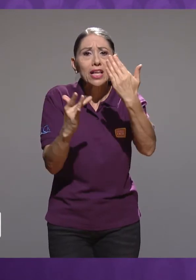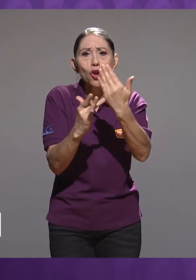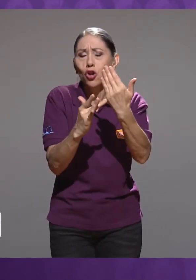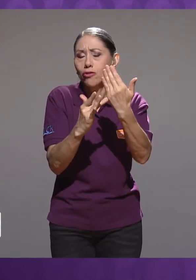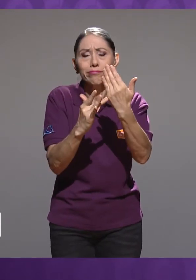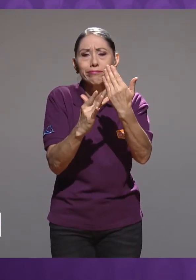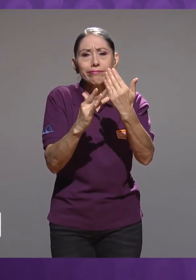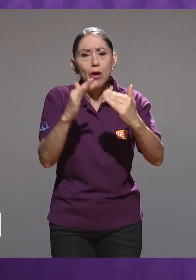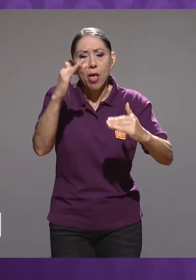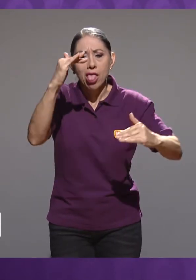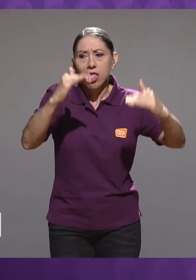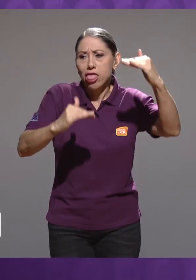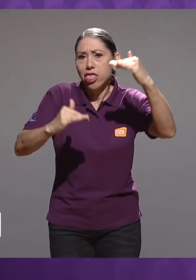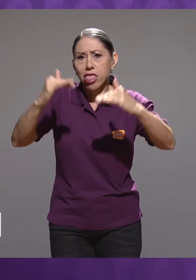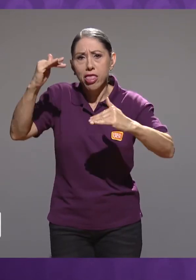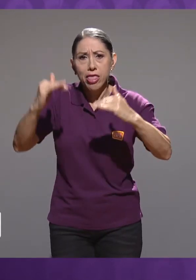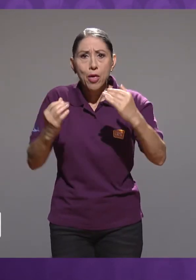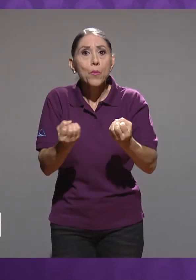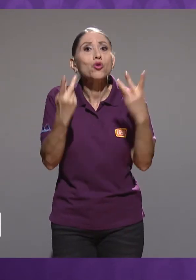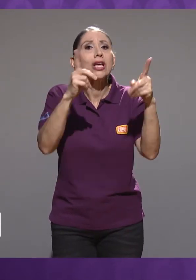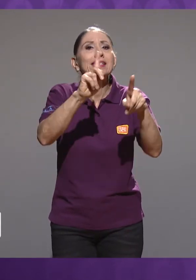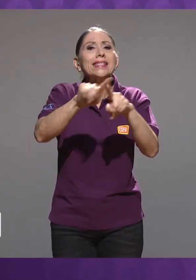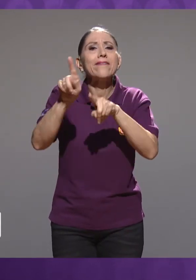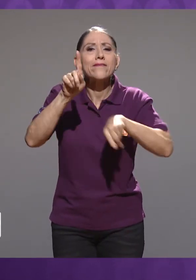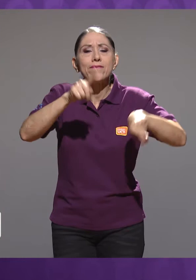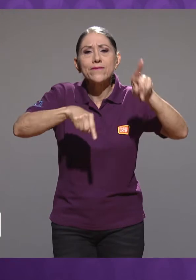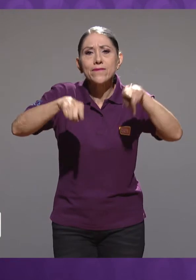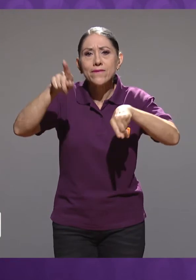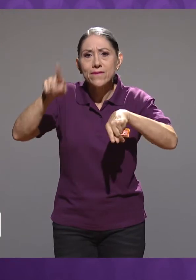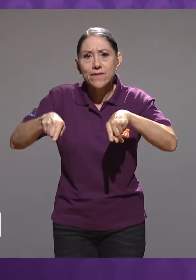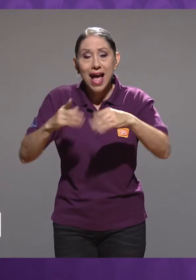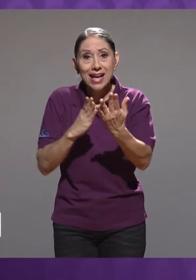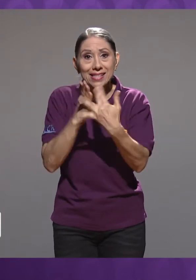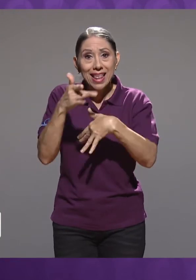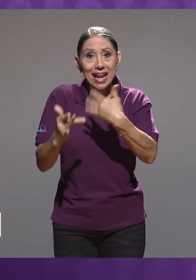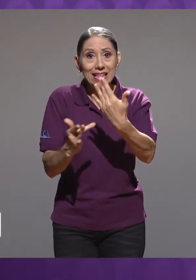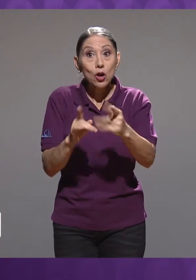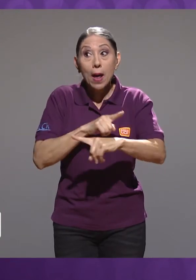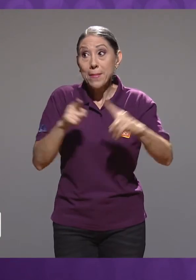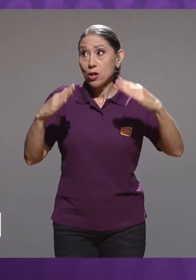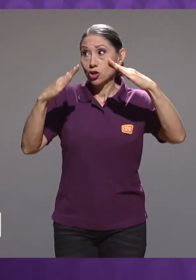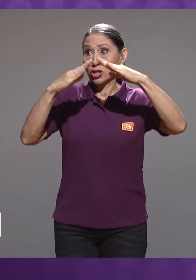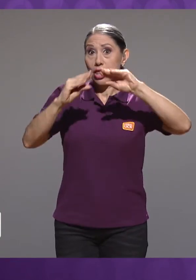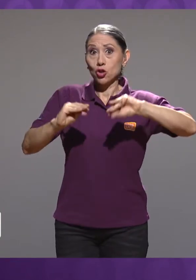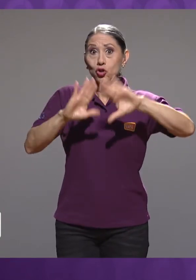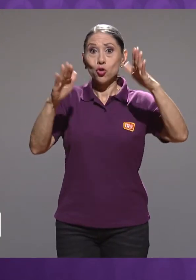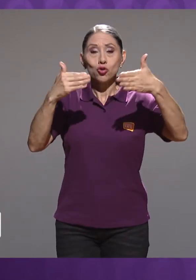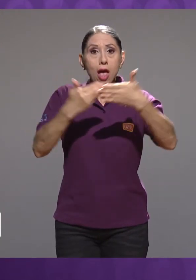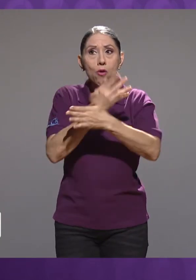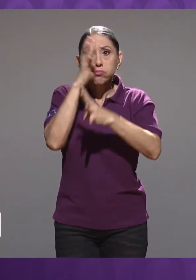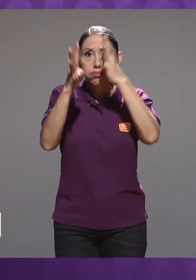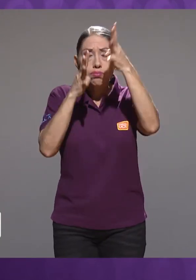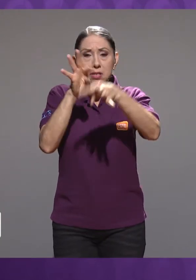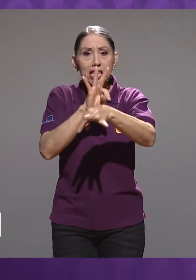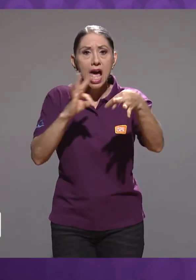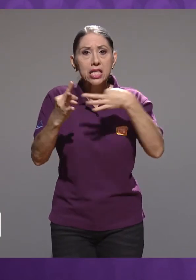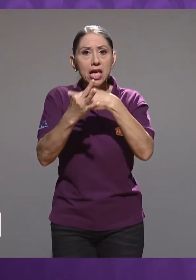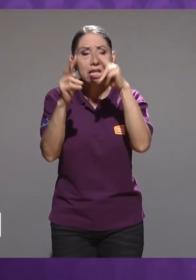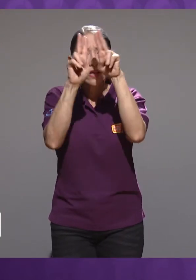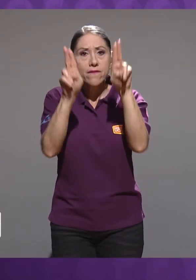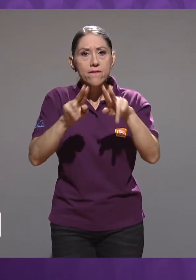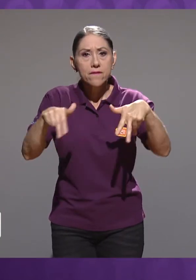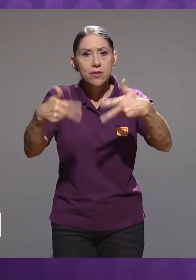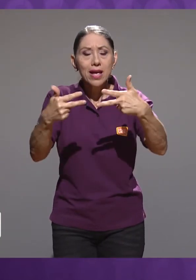de competencias económicas para acceder a la tecnología, pero los centros diurnos innovaron en la pandemia con